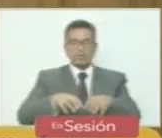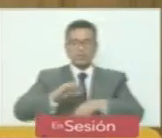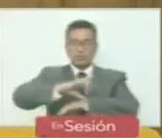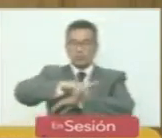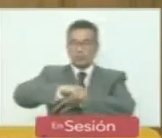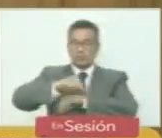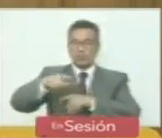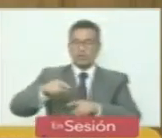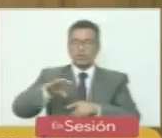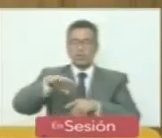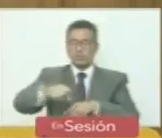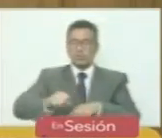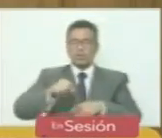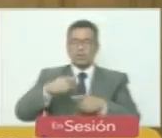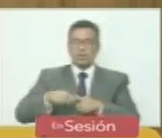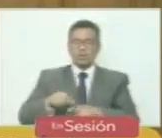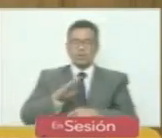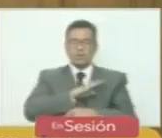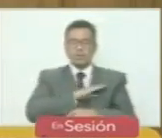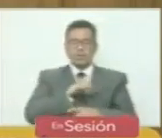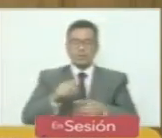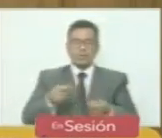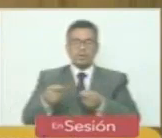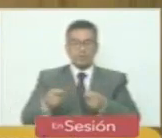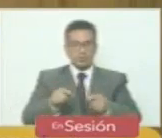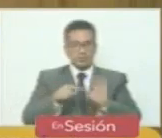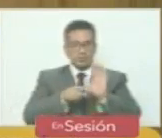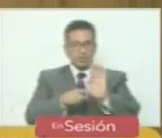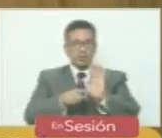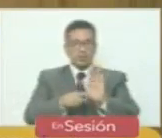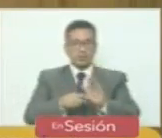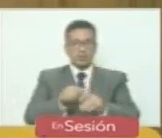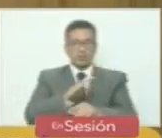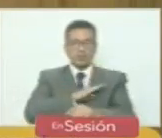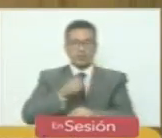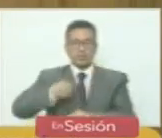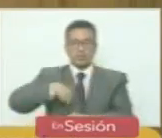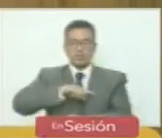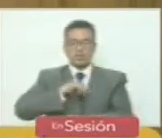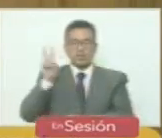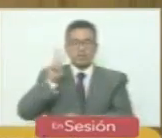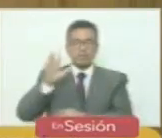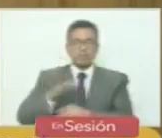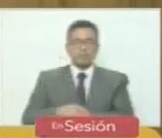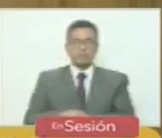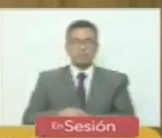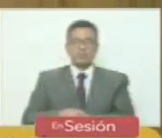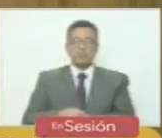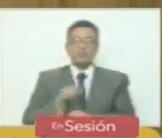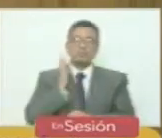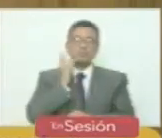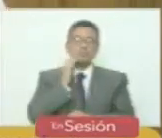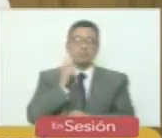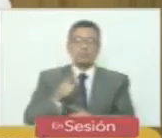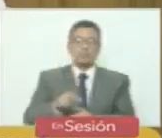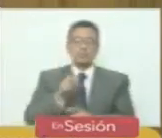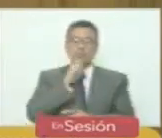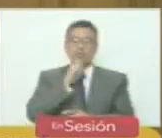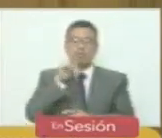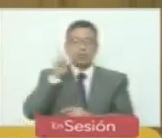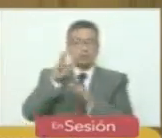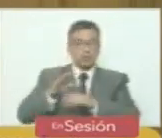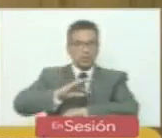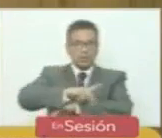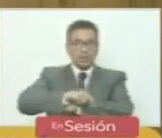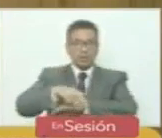y expropiaciones de los bienes y activos públicos que legítimamente nos pertenecen. Tal es el caso del oro venezolano robado